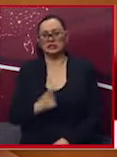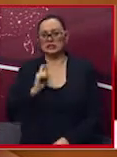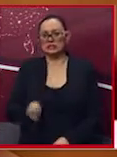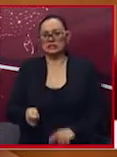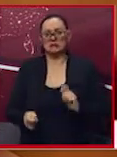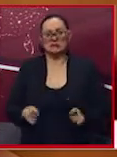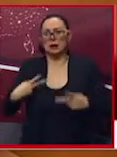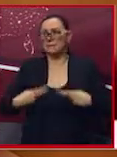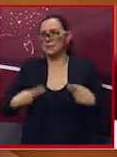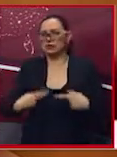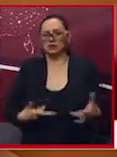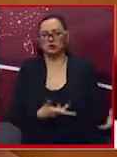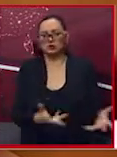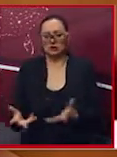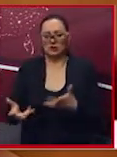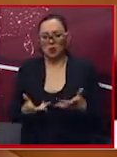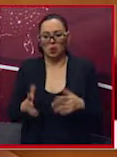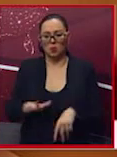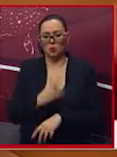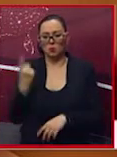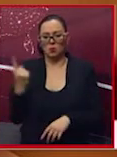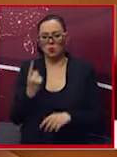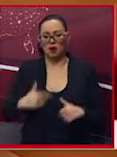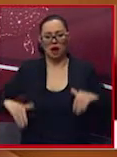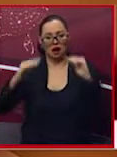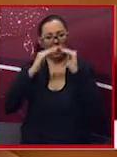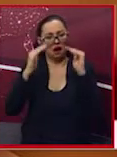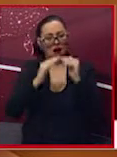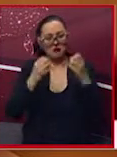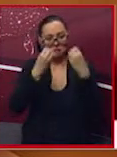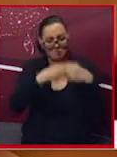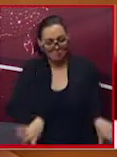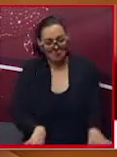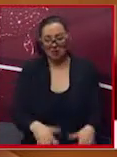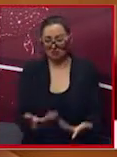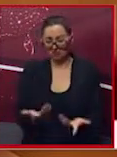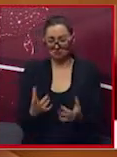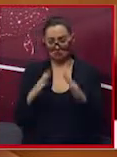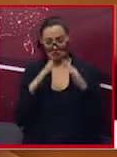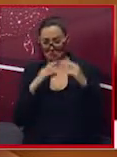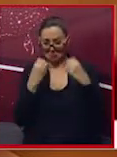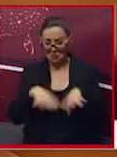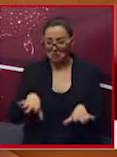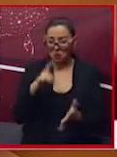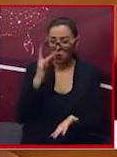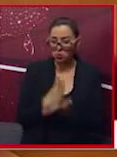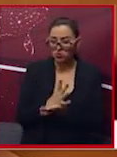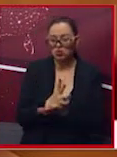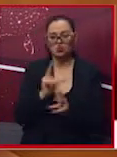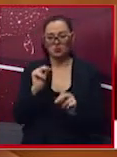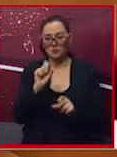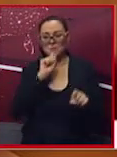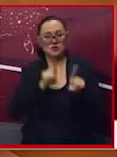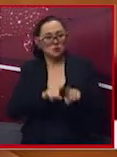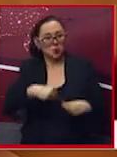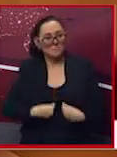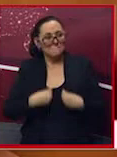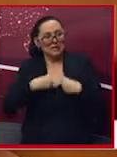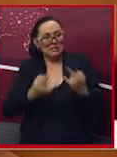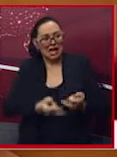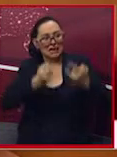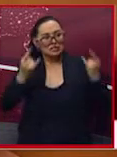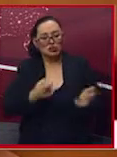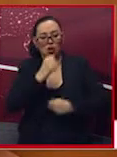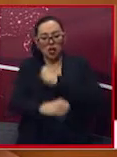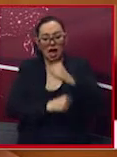a la ciudadanía, porque quienes perdieron una casa no solamente perdieron una vivienda, perdieron una historia de vida, de